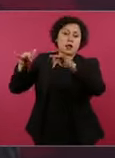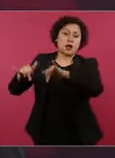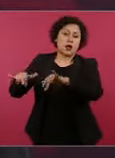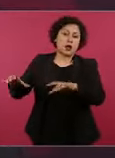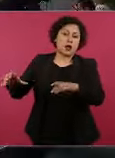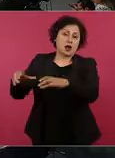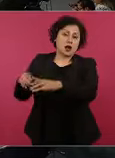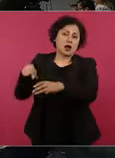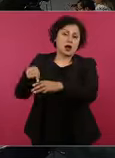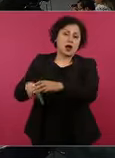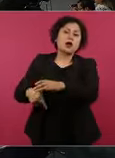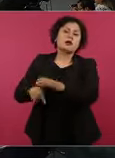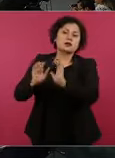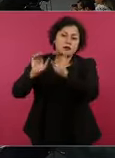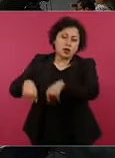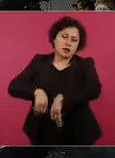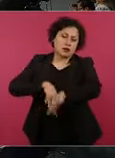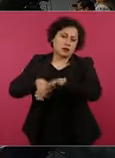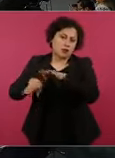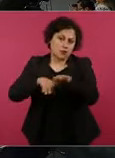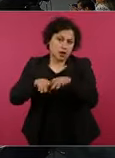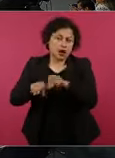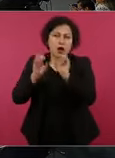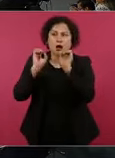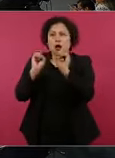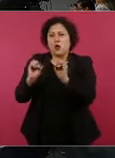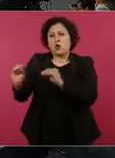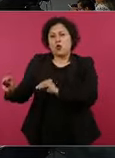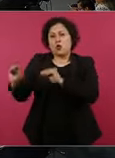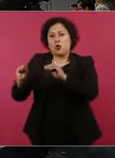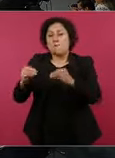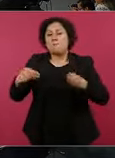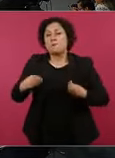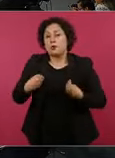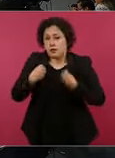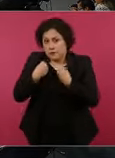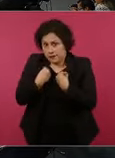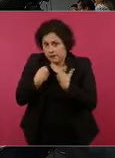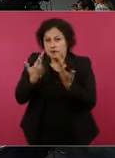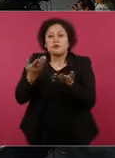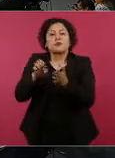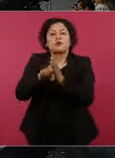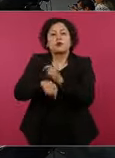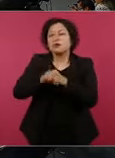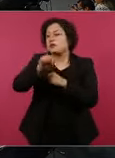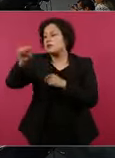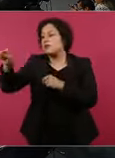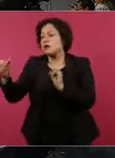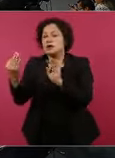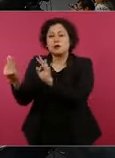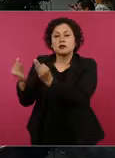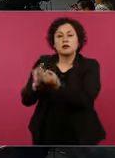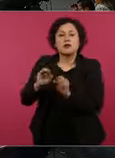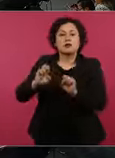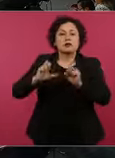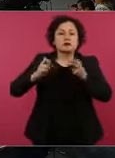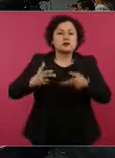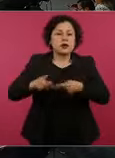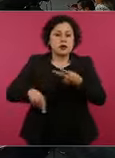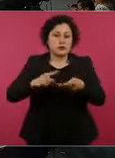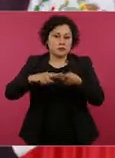miles de mexicanos de Chiapas, de Tabasco,